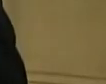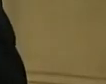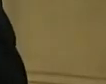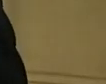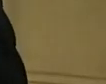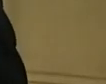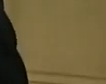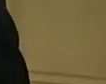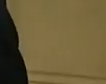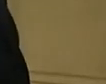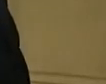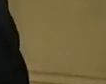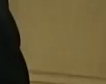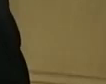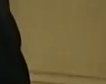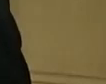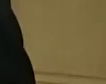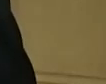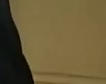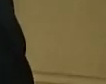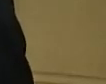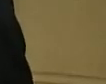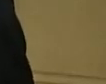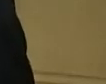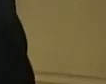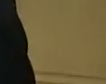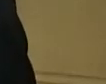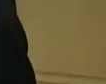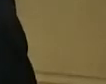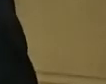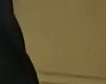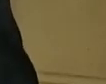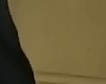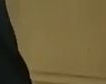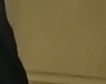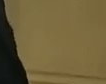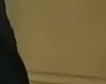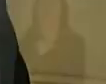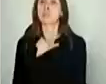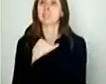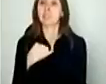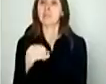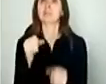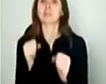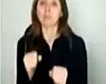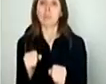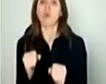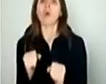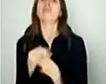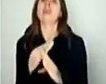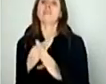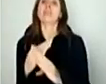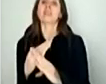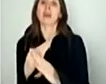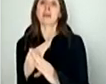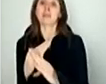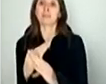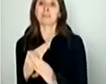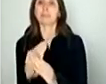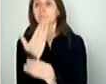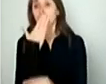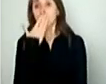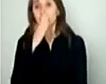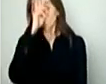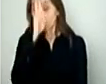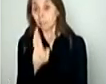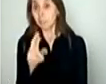orígenes derivado de la Falange, fue un partido progresista, fue un partido que buscaba los grandes cambios, fue el partido que propuso la revolución